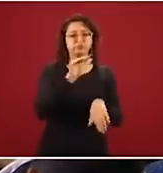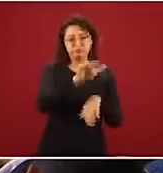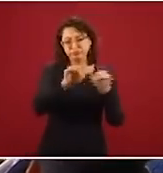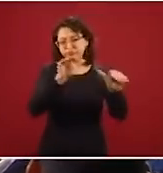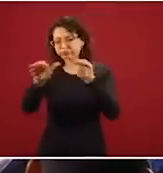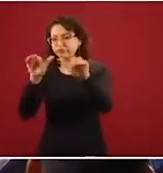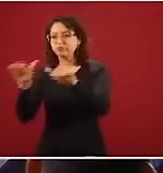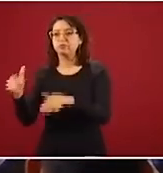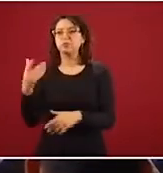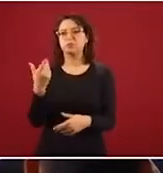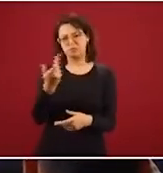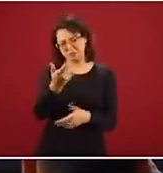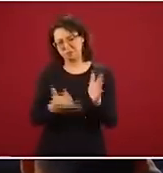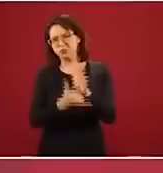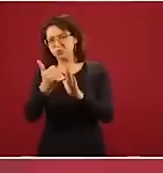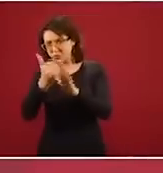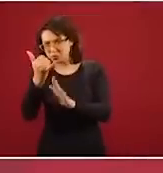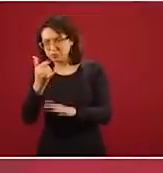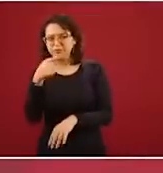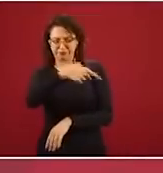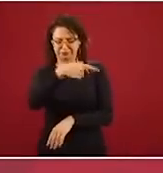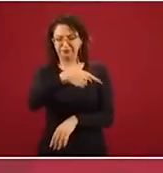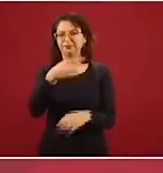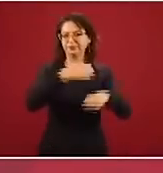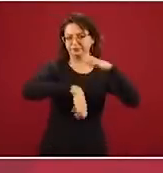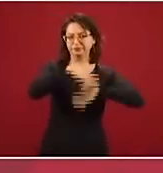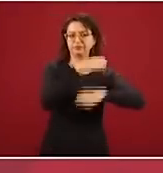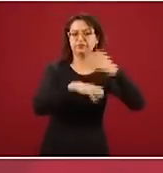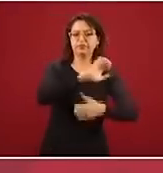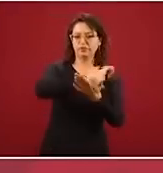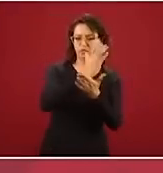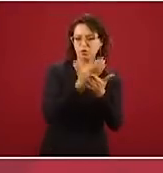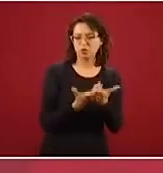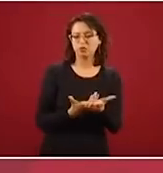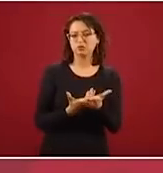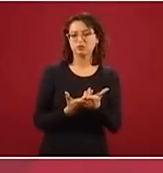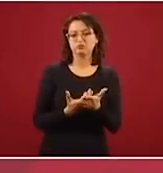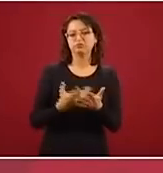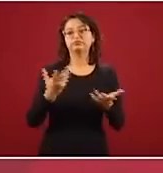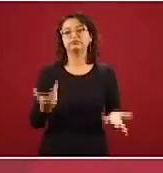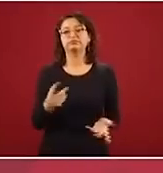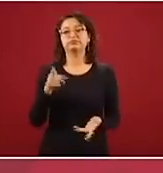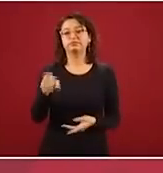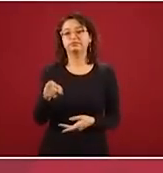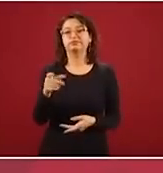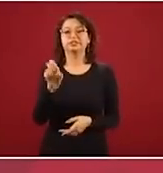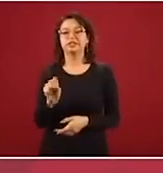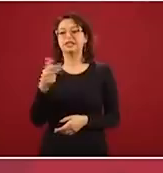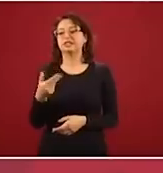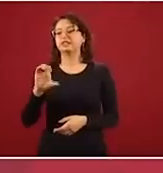que llevaran a cabo esos contratos y que Hacienda les